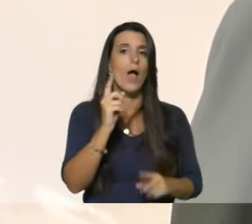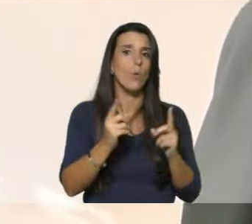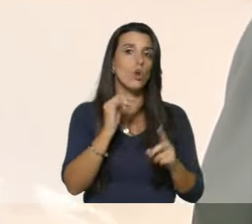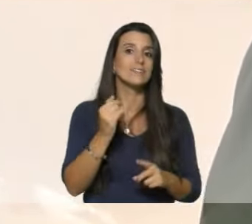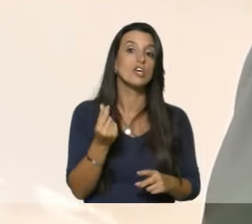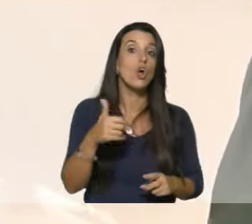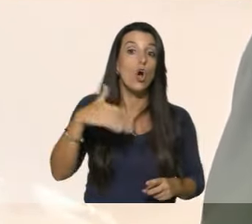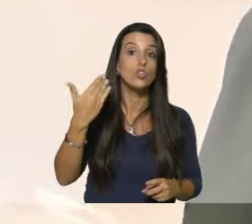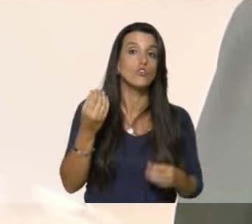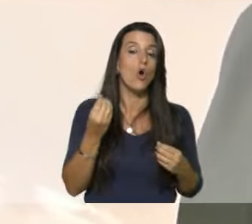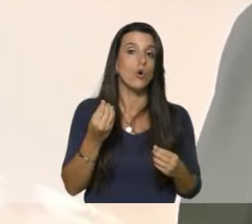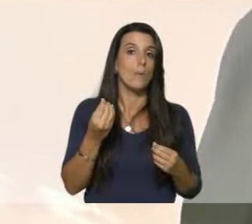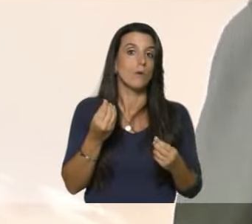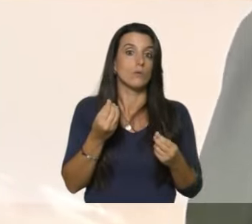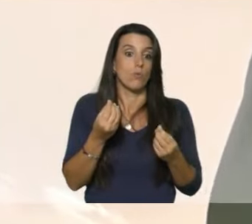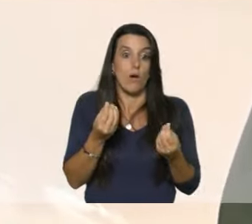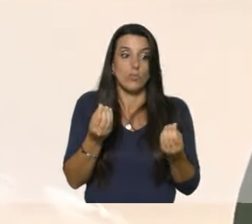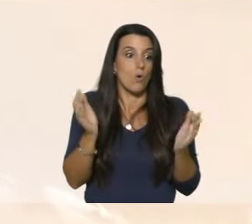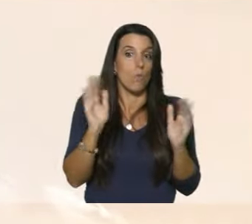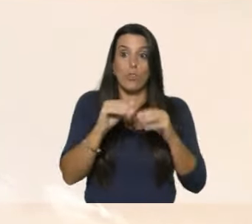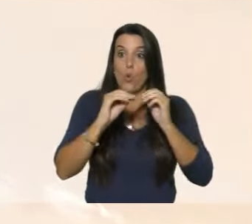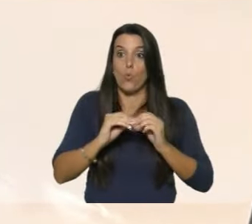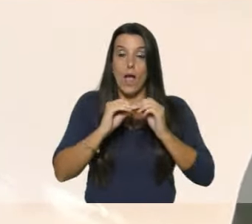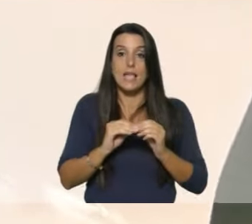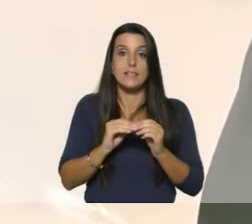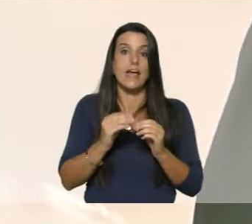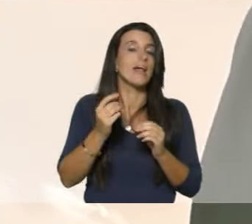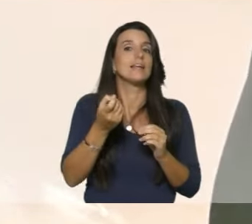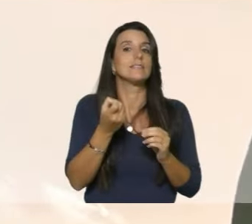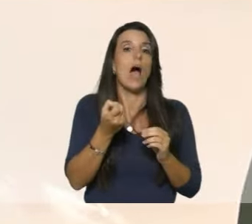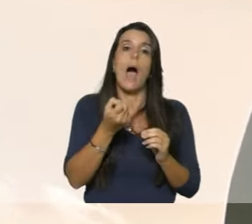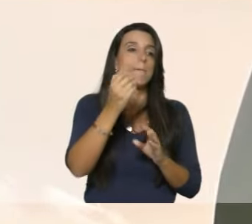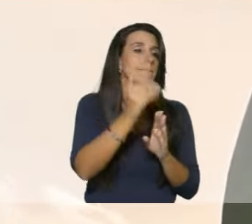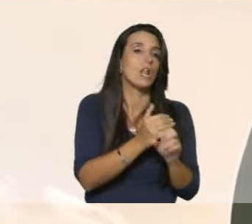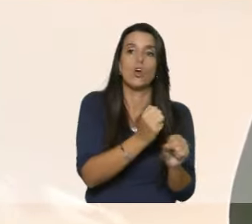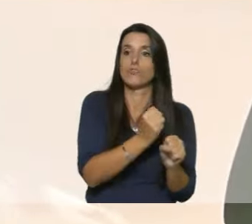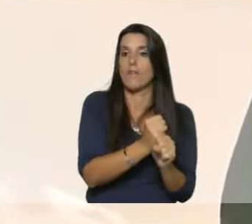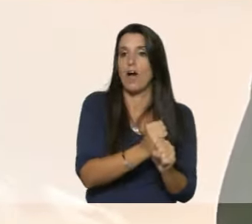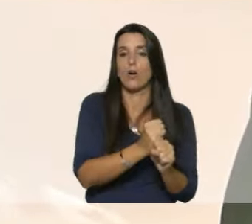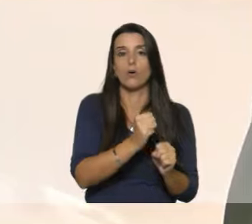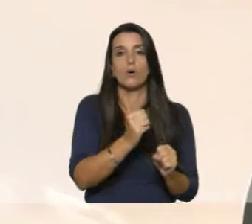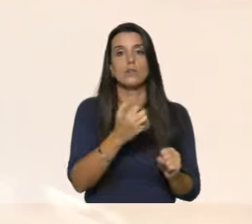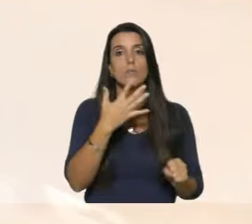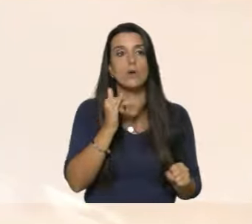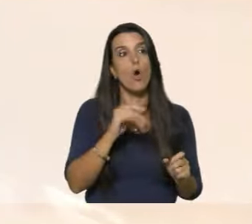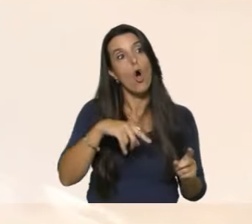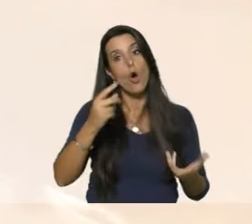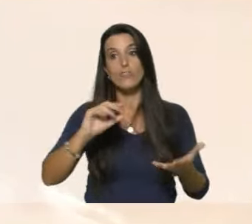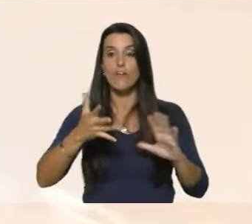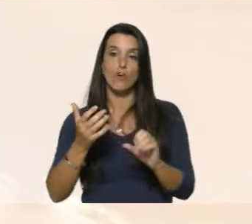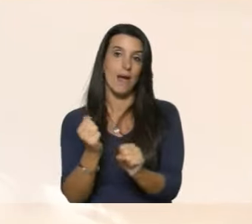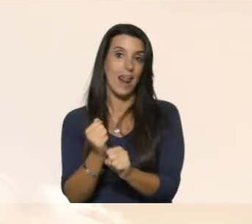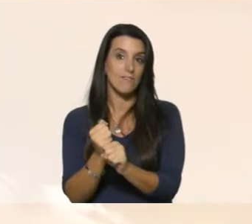sí la conclusión cuando tú no puedes gustar eso es que ajustas la cantidad de empleo Sí si tuviéramos otras condiciones